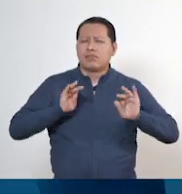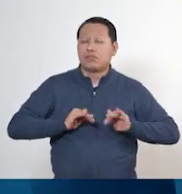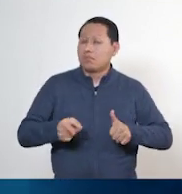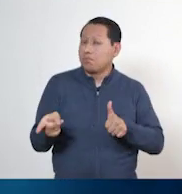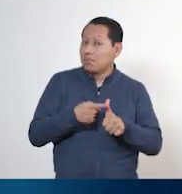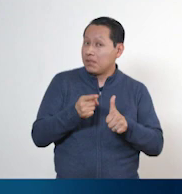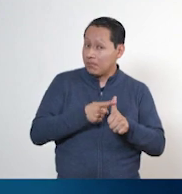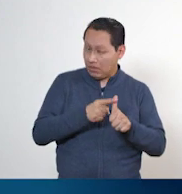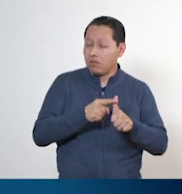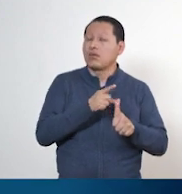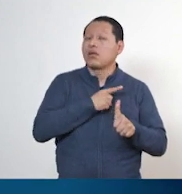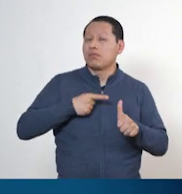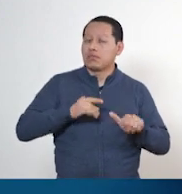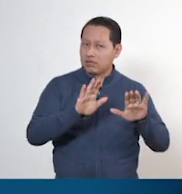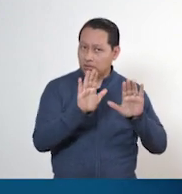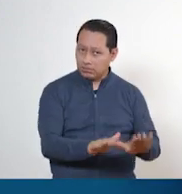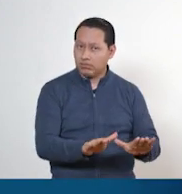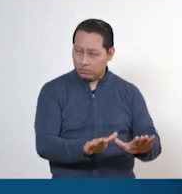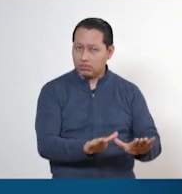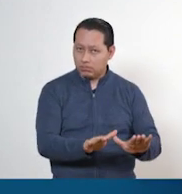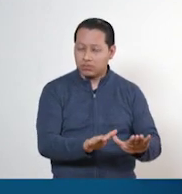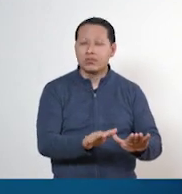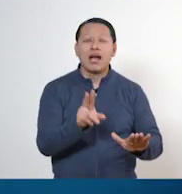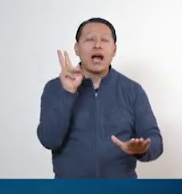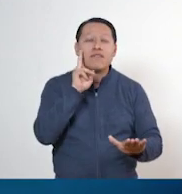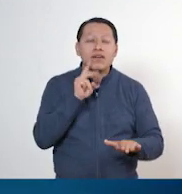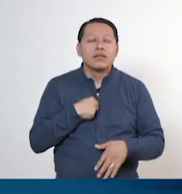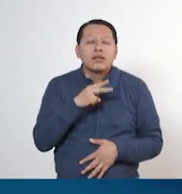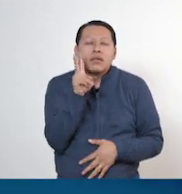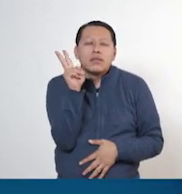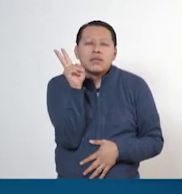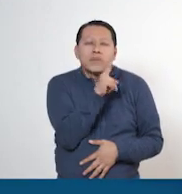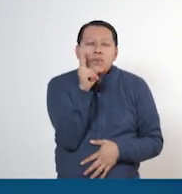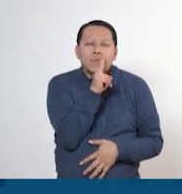me tienes que calmar, ¿sí? A ver, respira profundo, ¿sí?